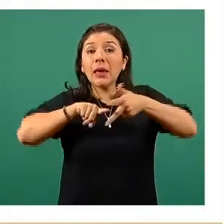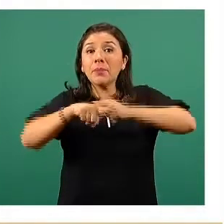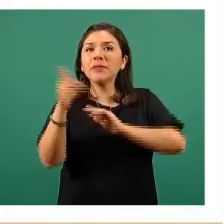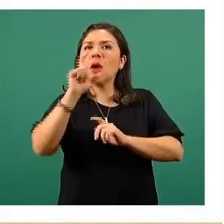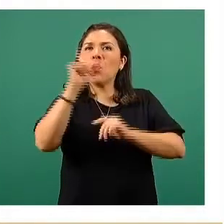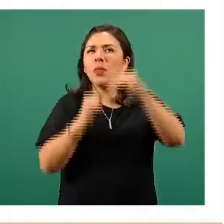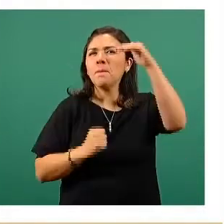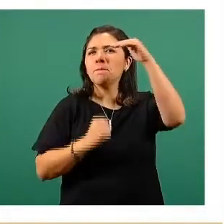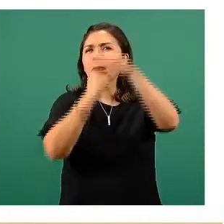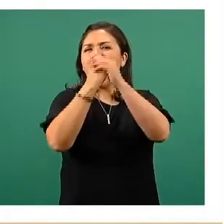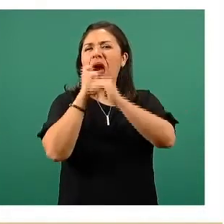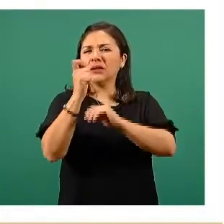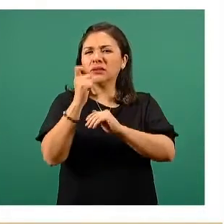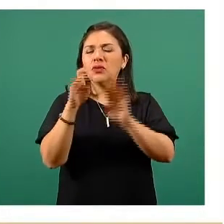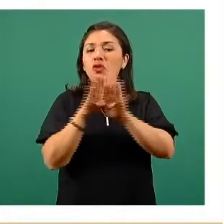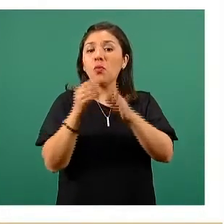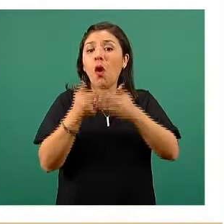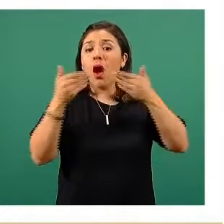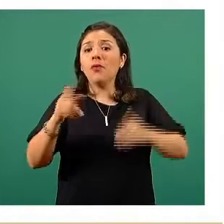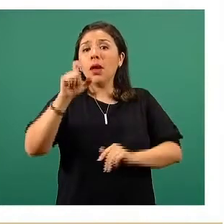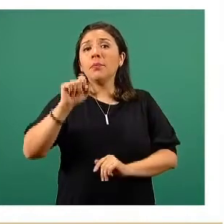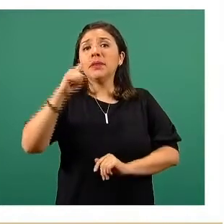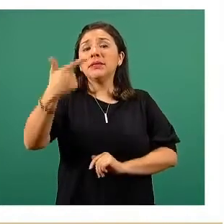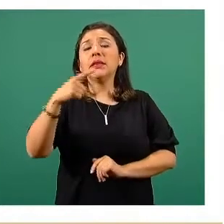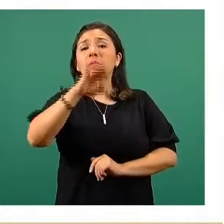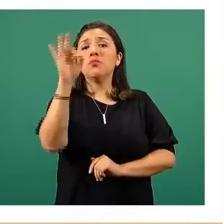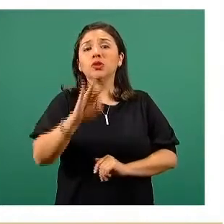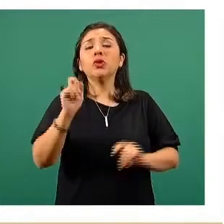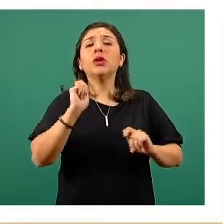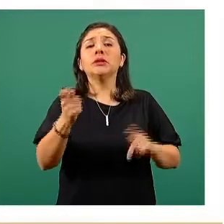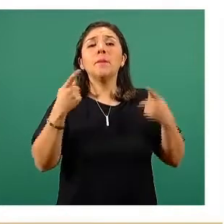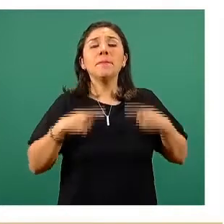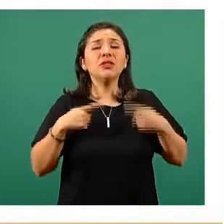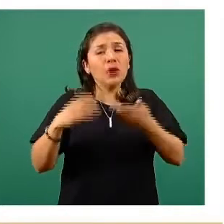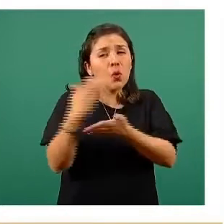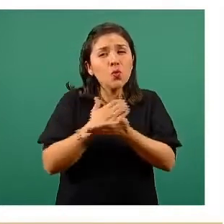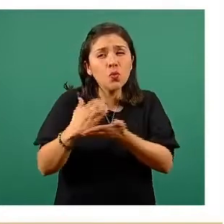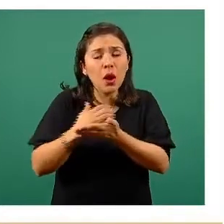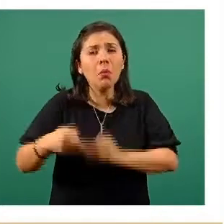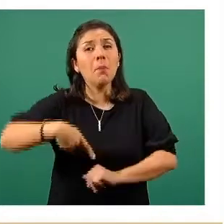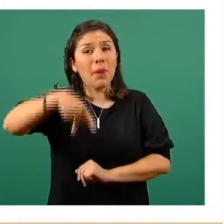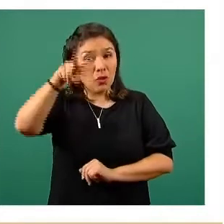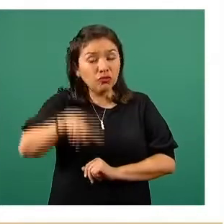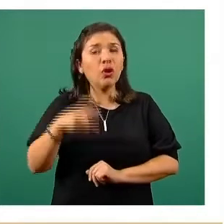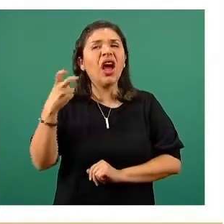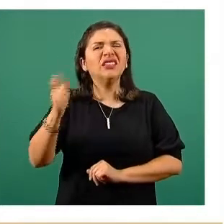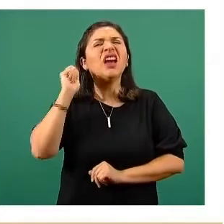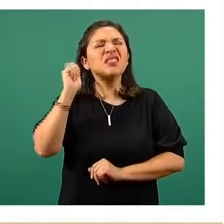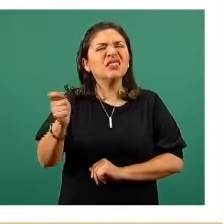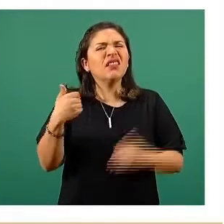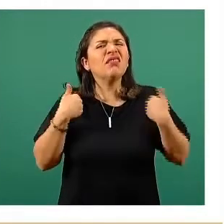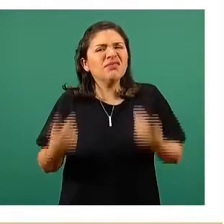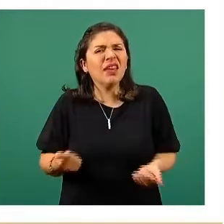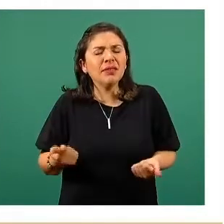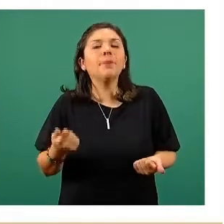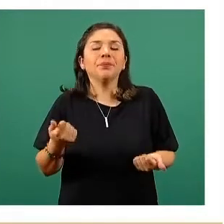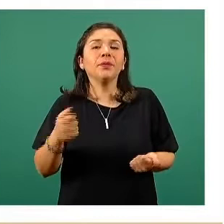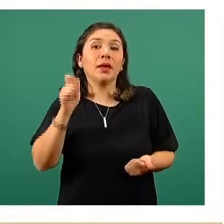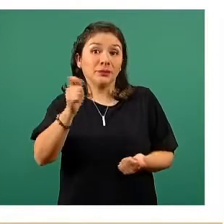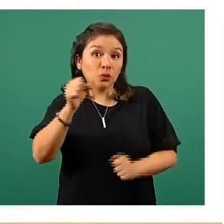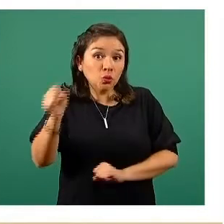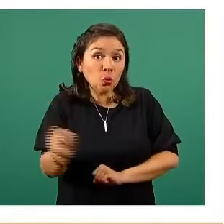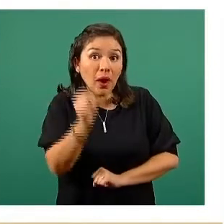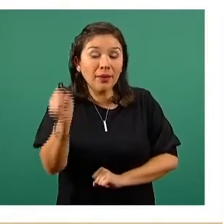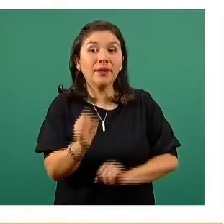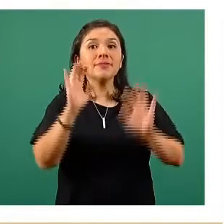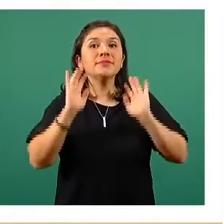curva, menos del 27% en relación a las personas recuperadas, pero en realidad esto lo que significa es que